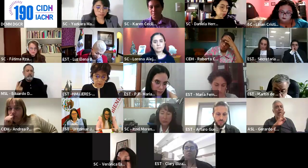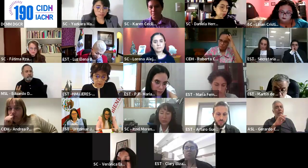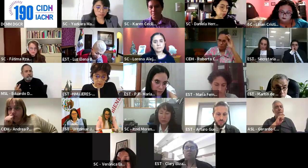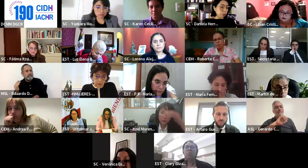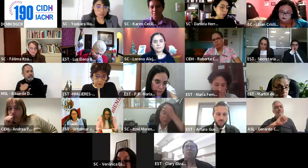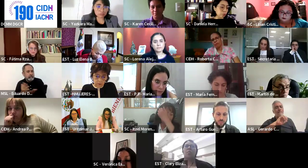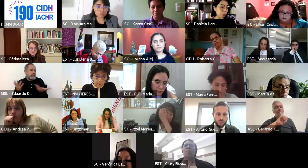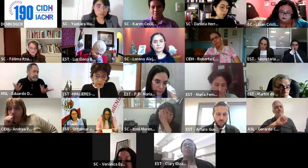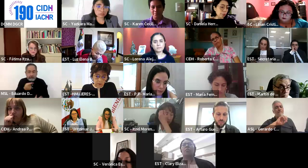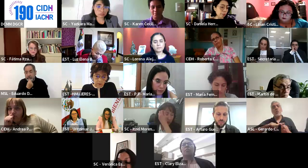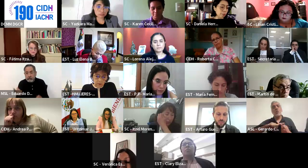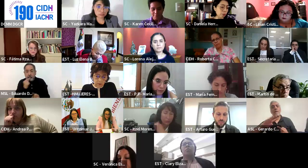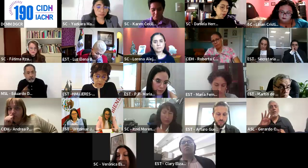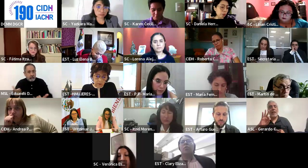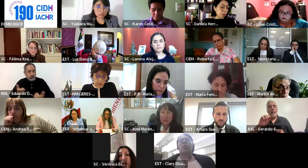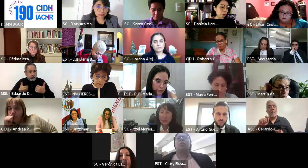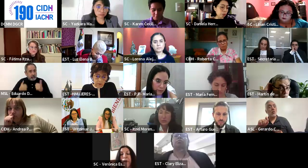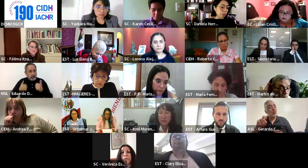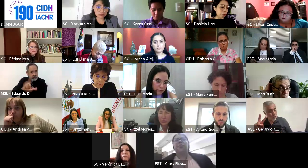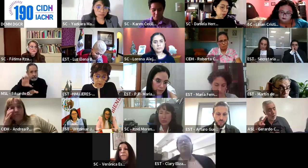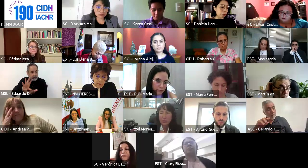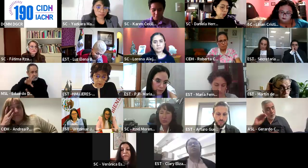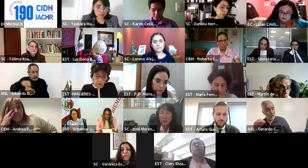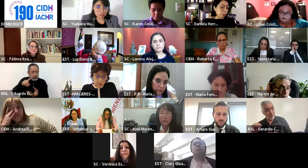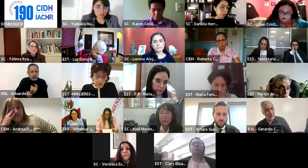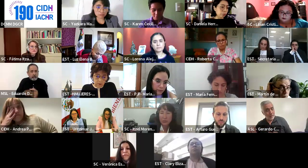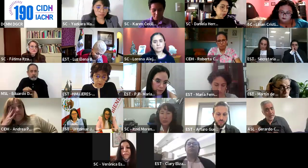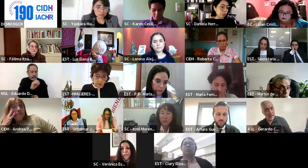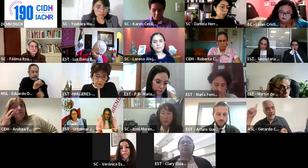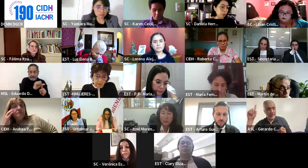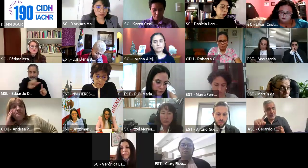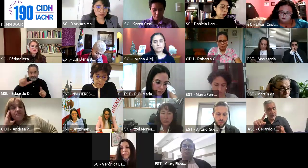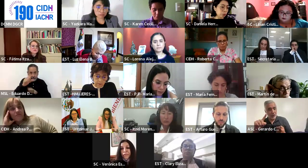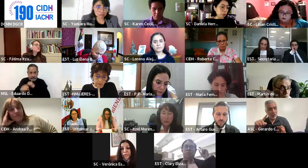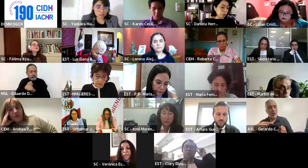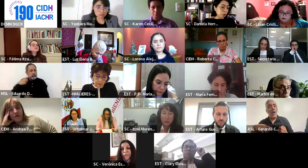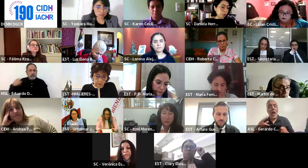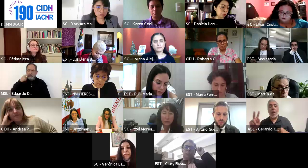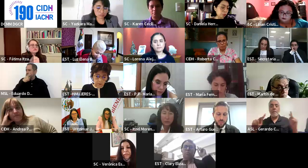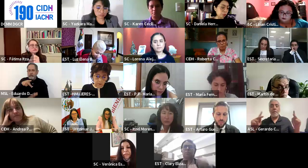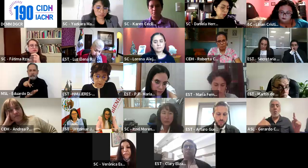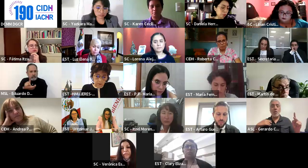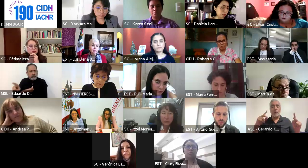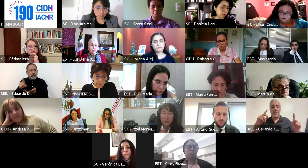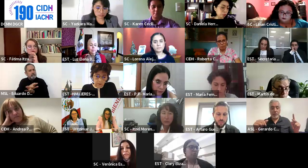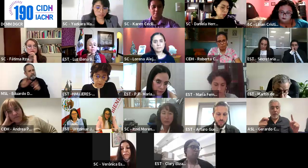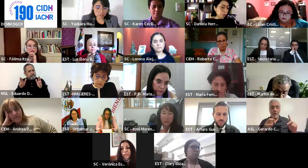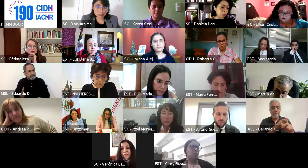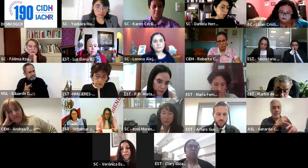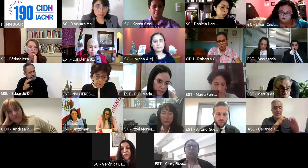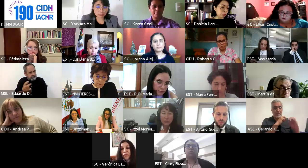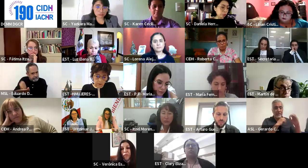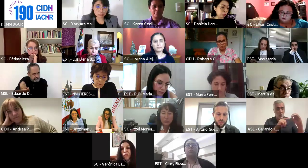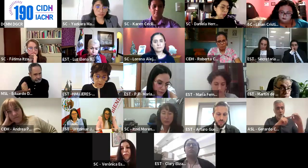de que niñas, niños y adolescentes con discapacidad de 0 a 17 años ejerzan su derecho a la rehabilitación, desde